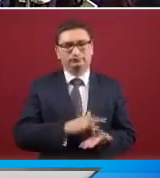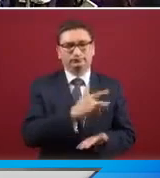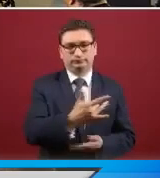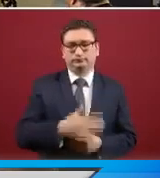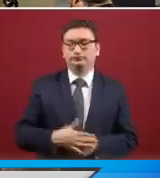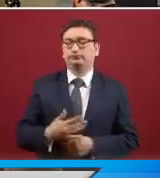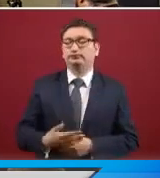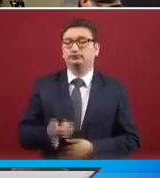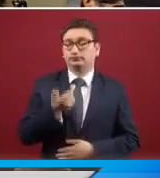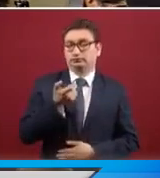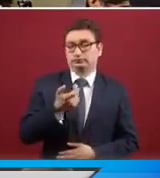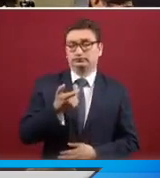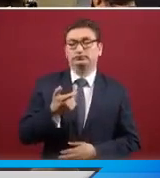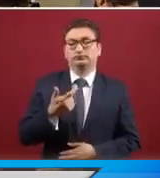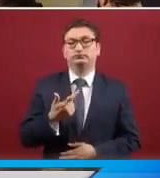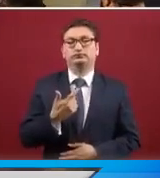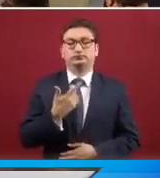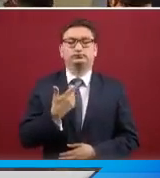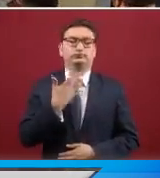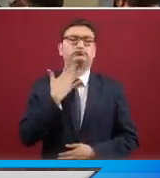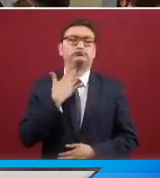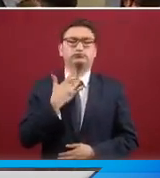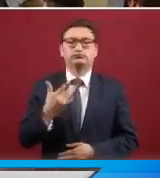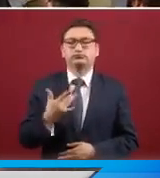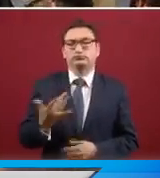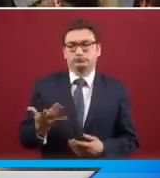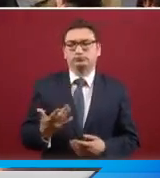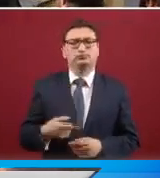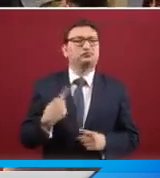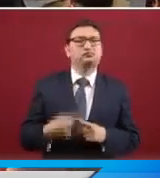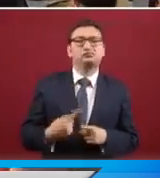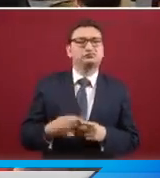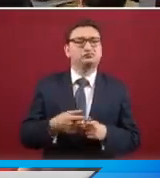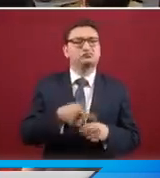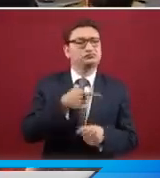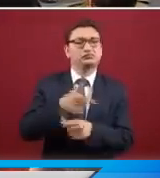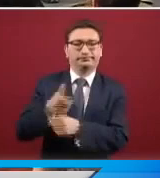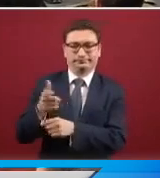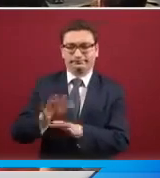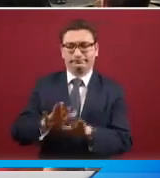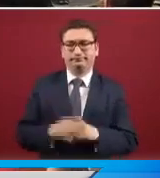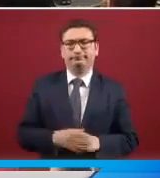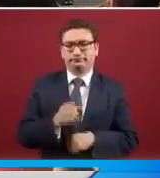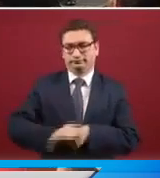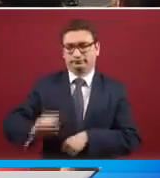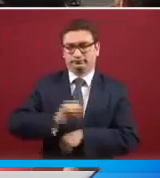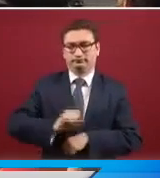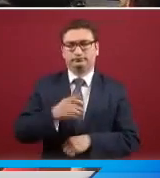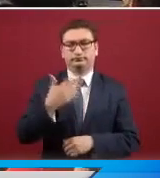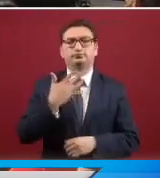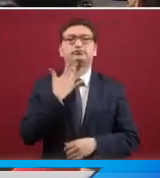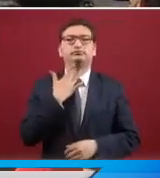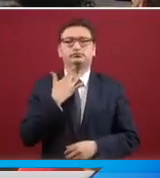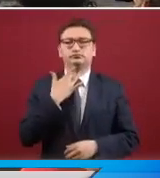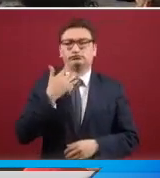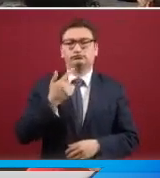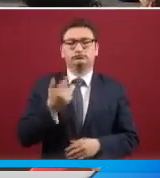gas. Precio promedio por litro de gasolina del 20 al 26 de junio. Con precio alto, gasolina regular marca Chevron